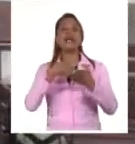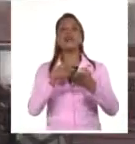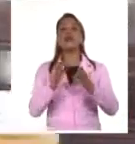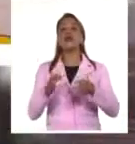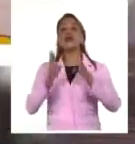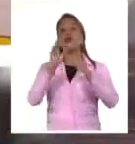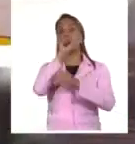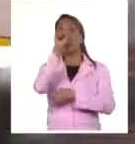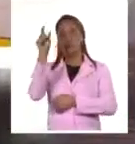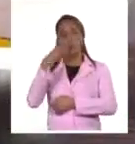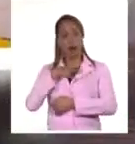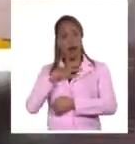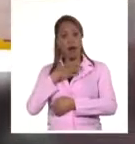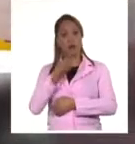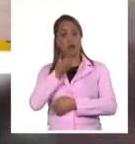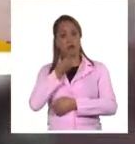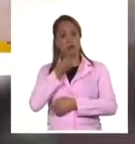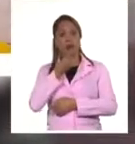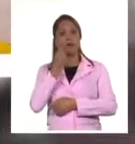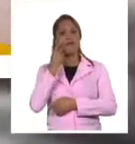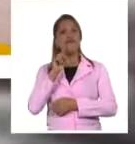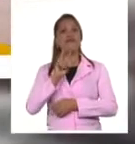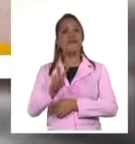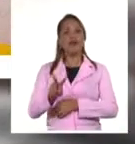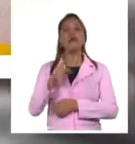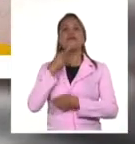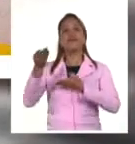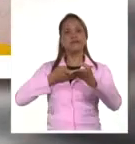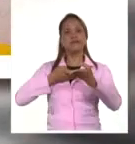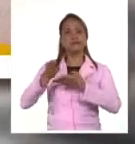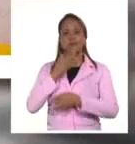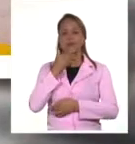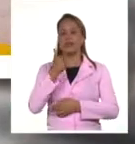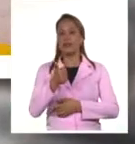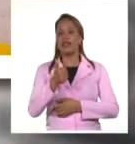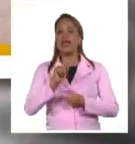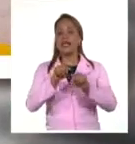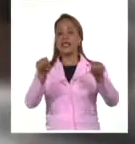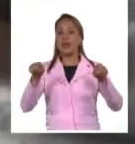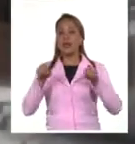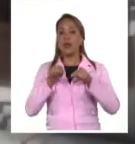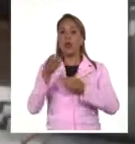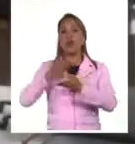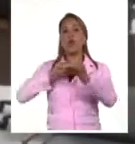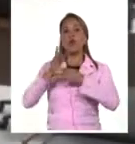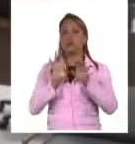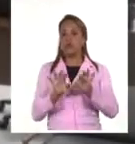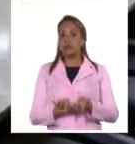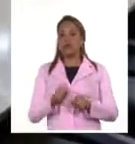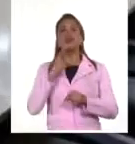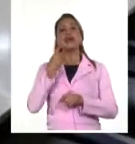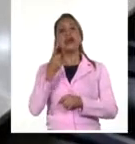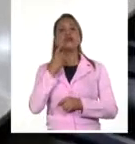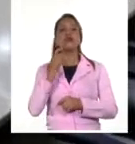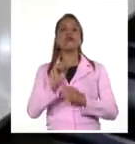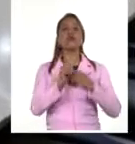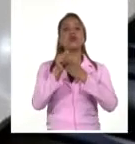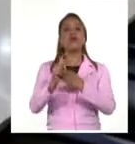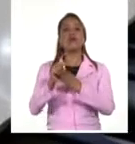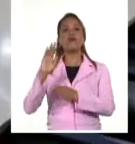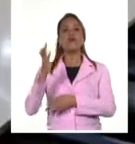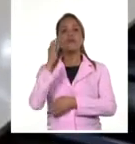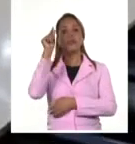tienen ahora en Alcanzán el espacio virtual para su comercialización. Esa plataforma de comercio electrónico la lidera una francesa que hace